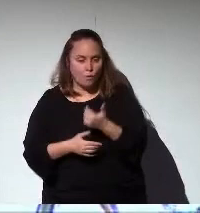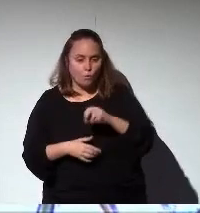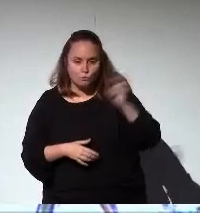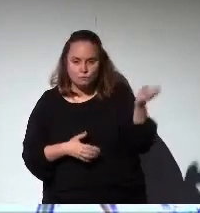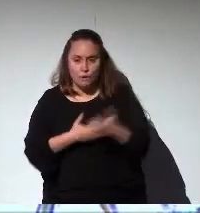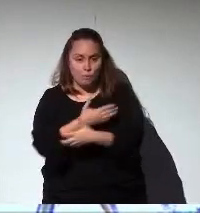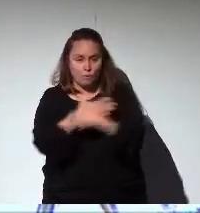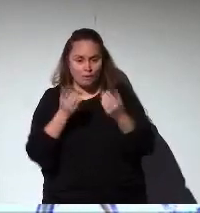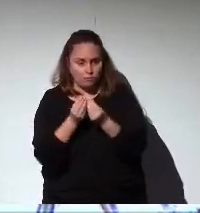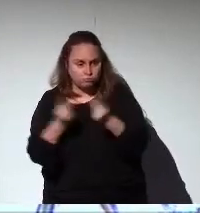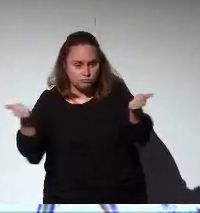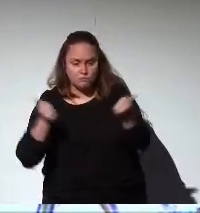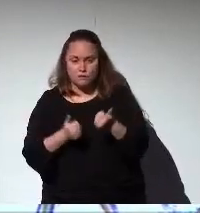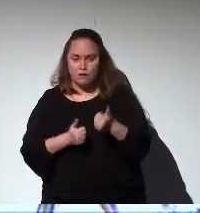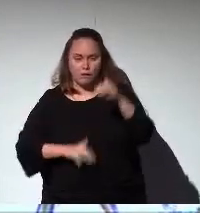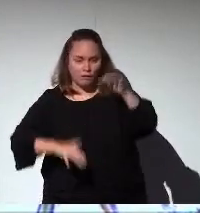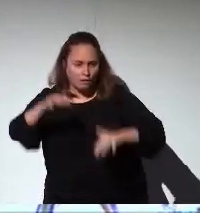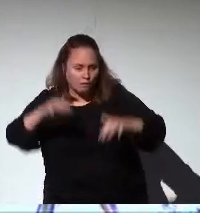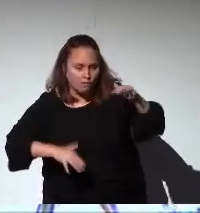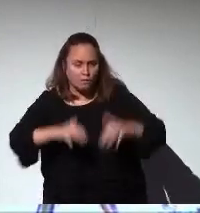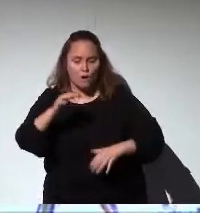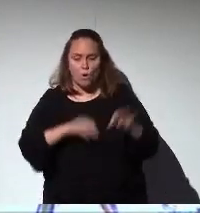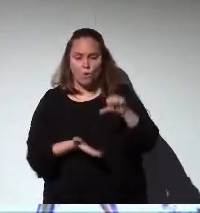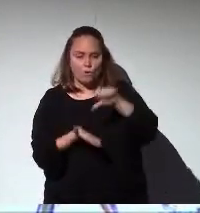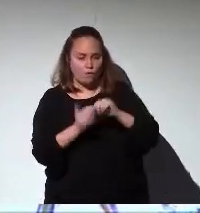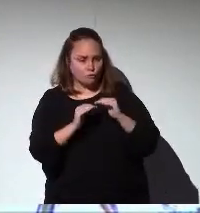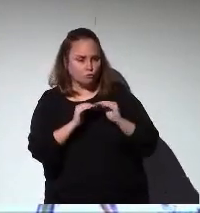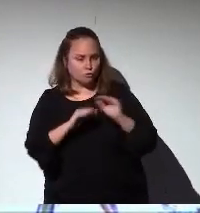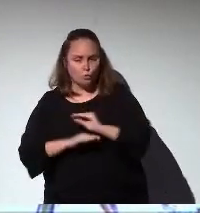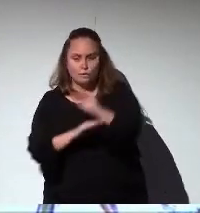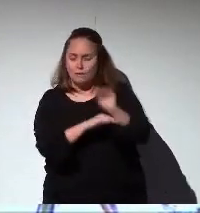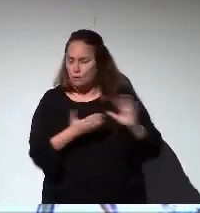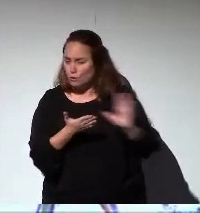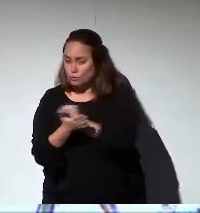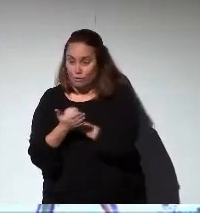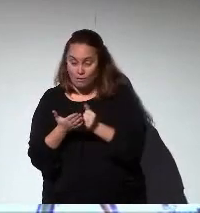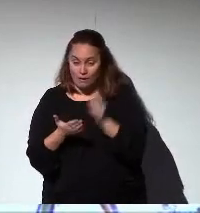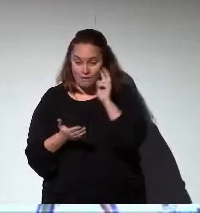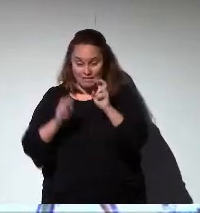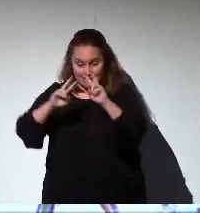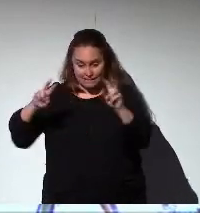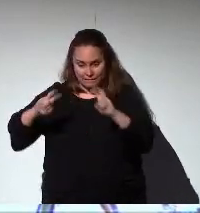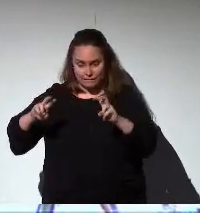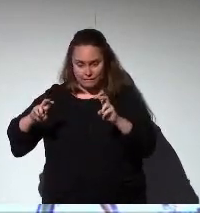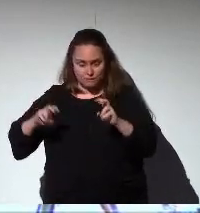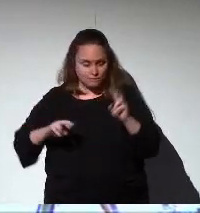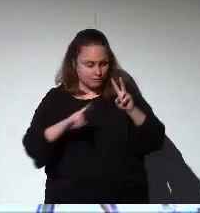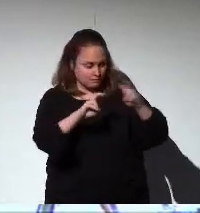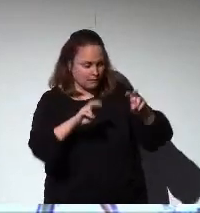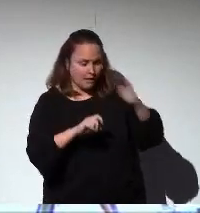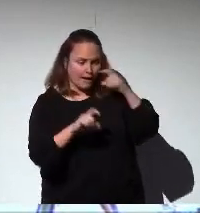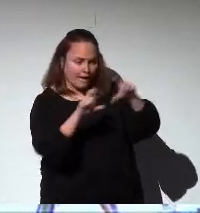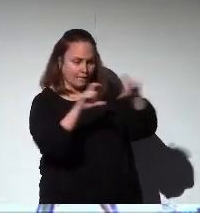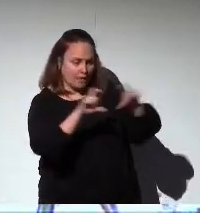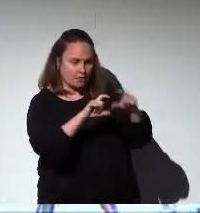las desigualdades, las ciudades sostenibles, etcétera, y analizamos cuál es el papel de cada una de las entidades, nos vemos reflejados en